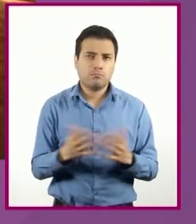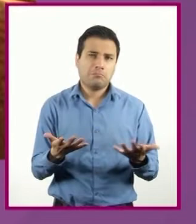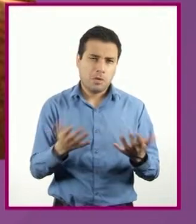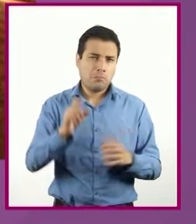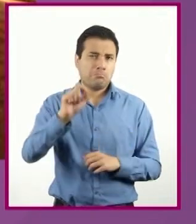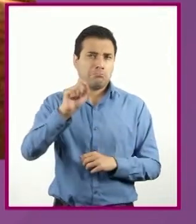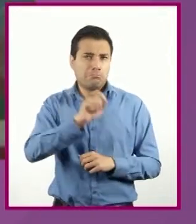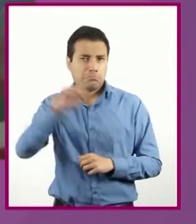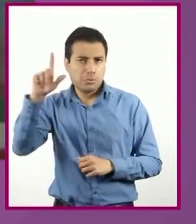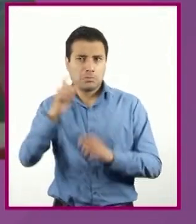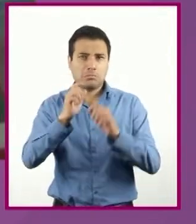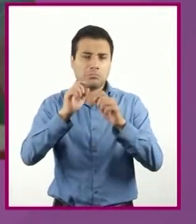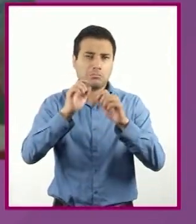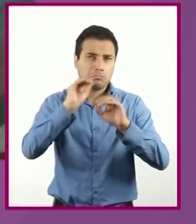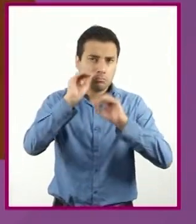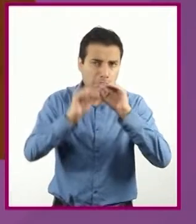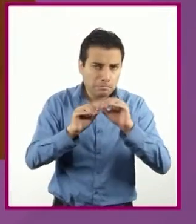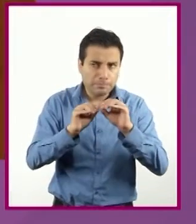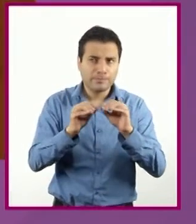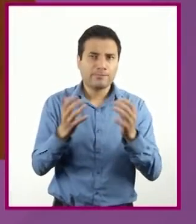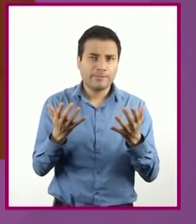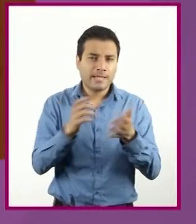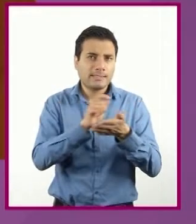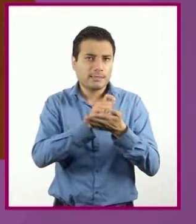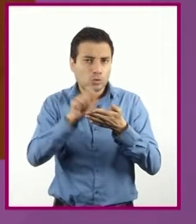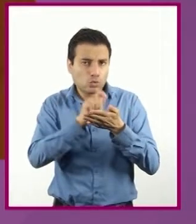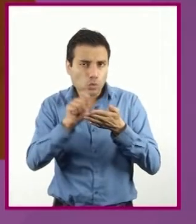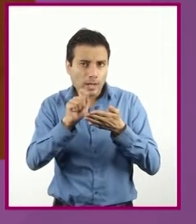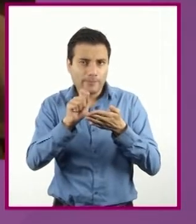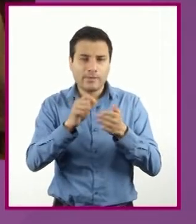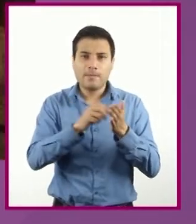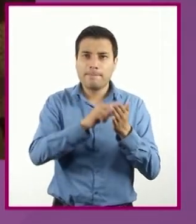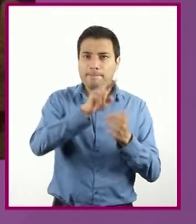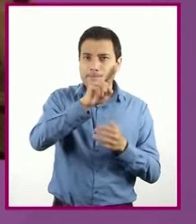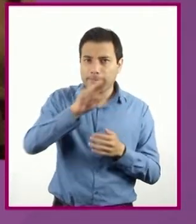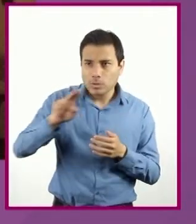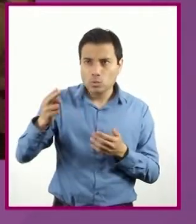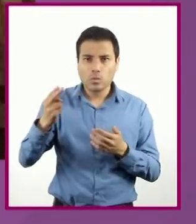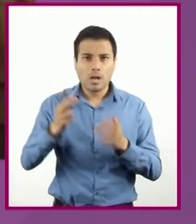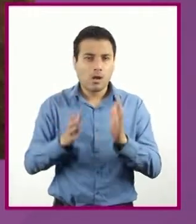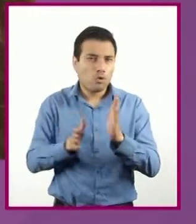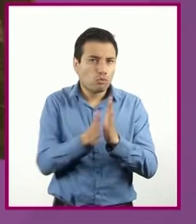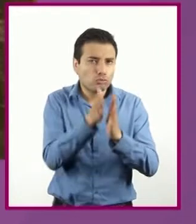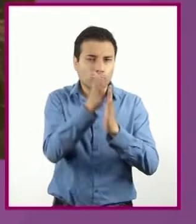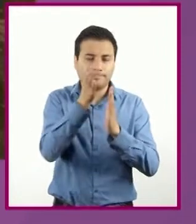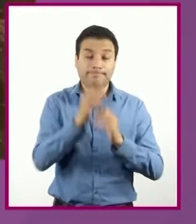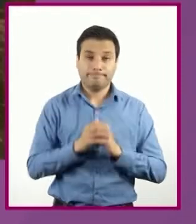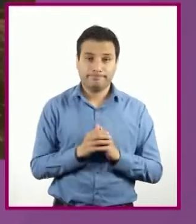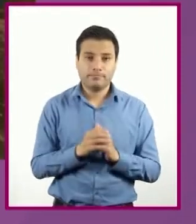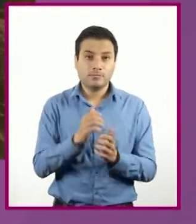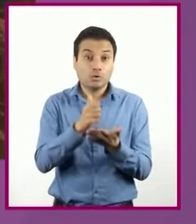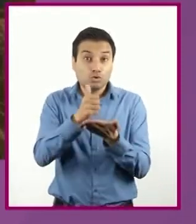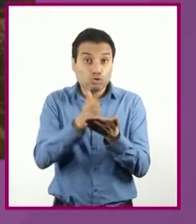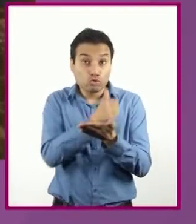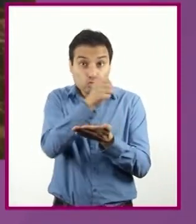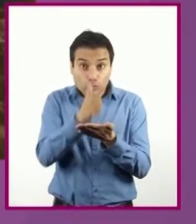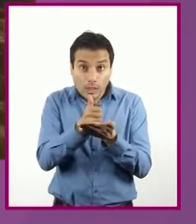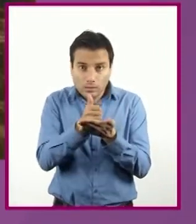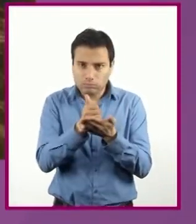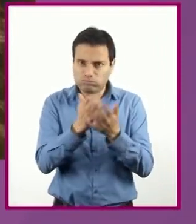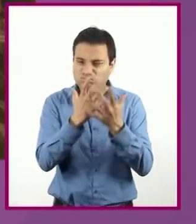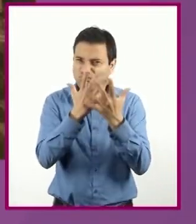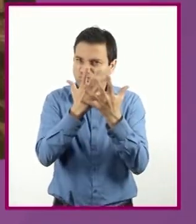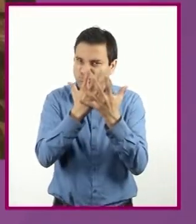la cerámica, la pintura mural, la escritura, las matemáticas y la arquitectura. Sus ciudades alcanzaron gran poder